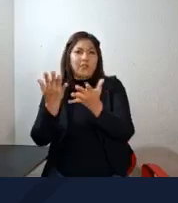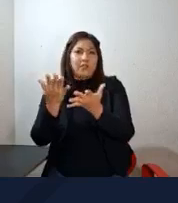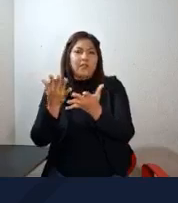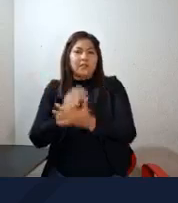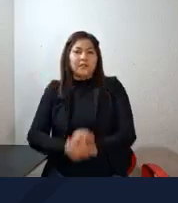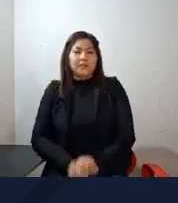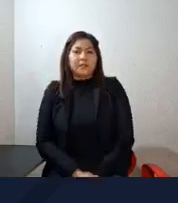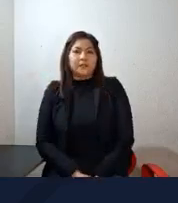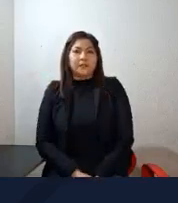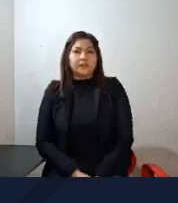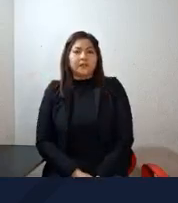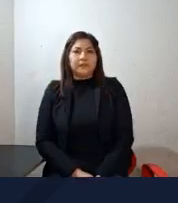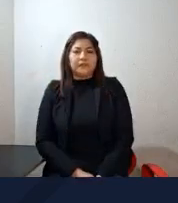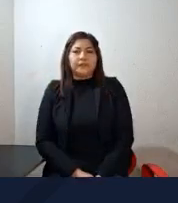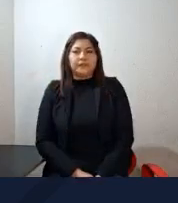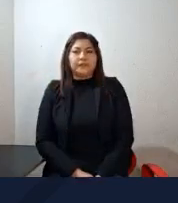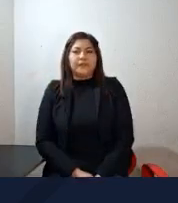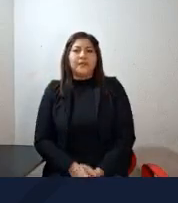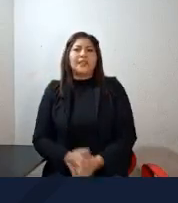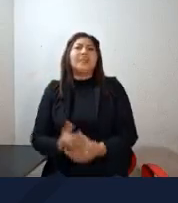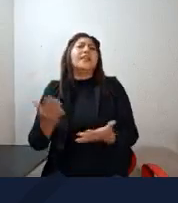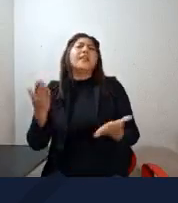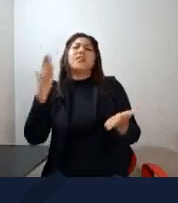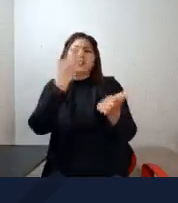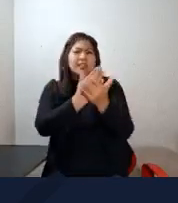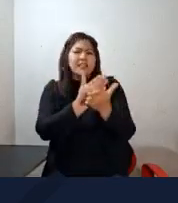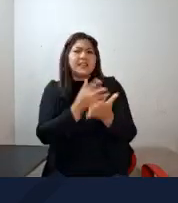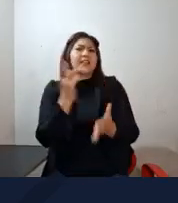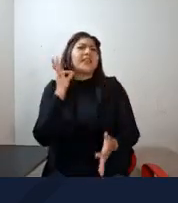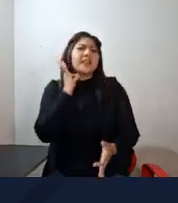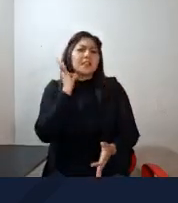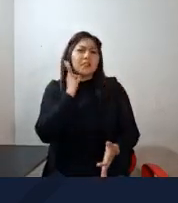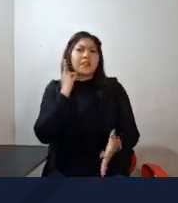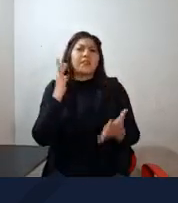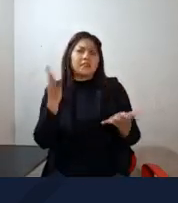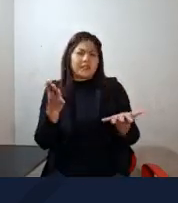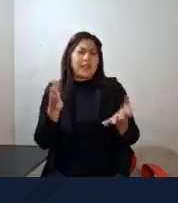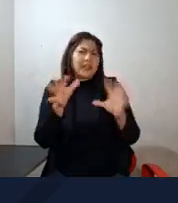Con quien tienen que acudir es con la fiscalía, ahí es donde les deben dar respuesta.